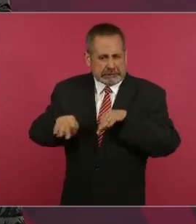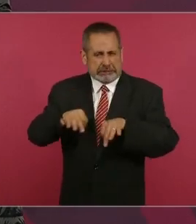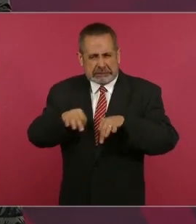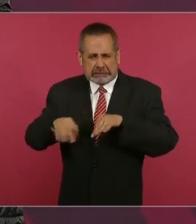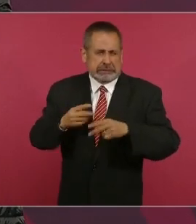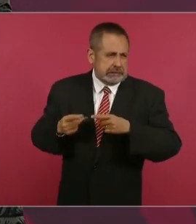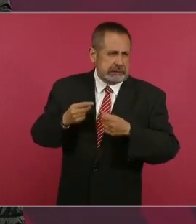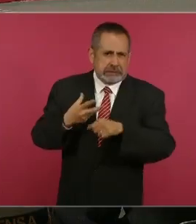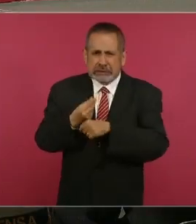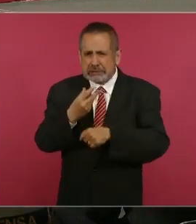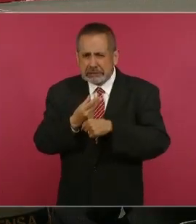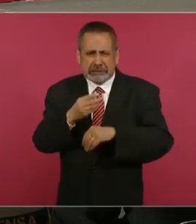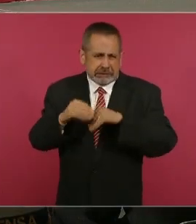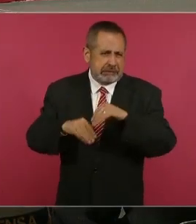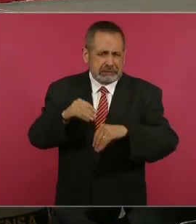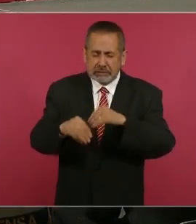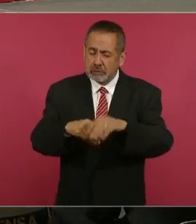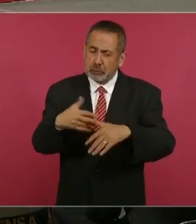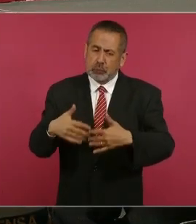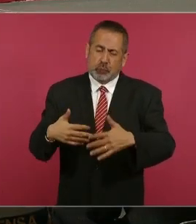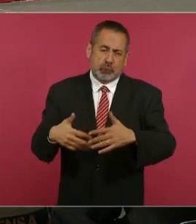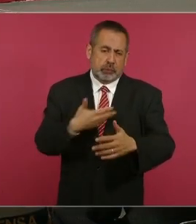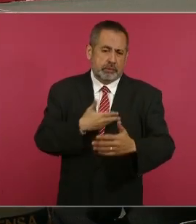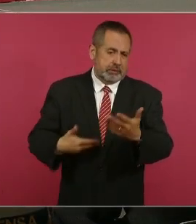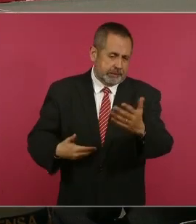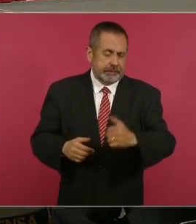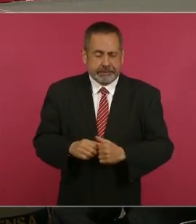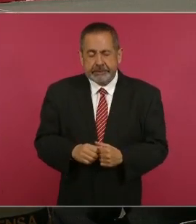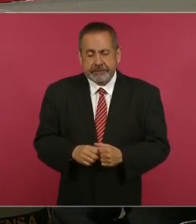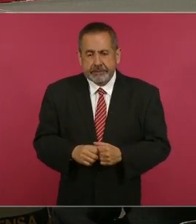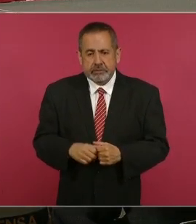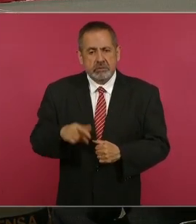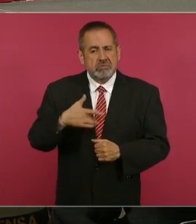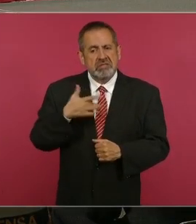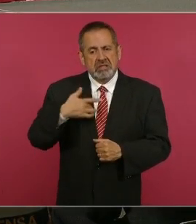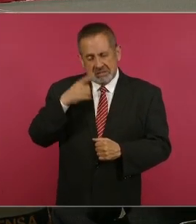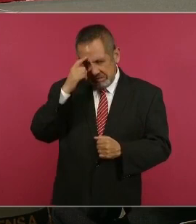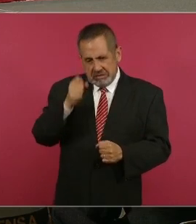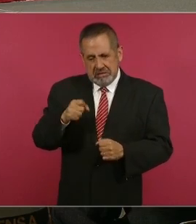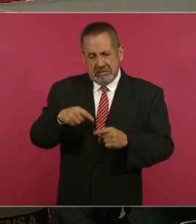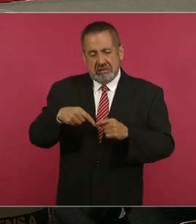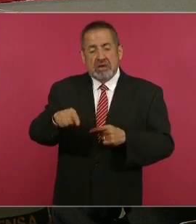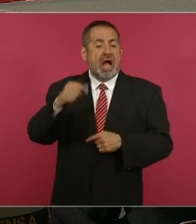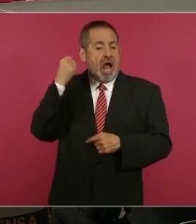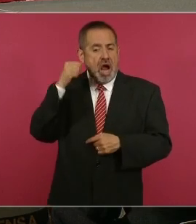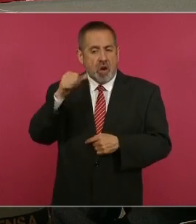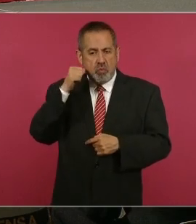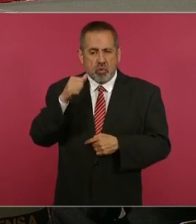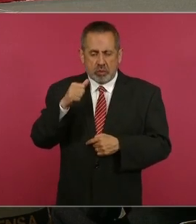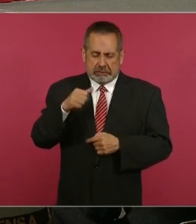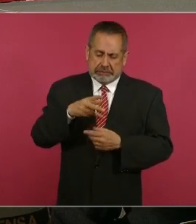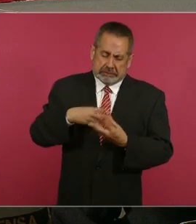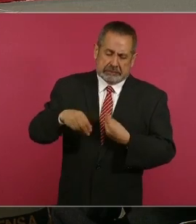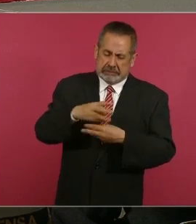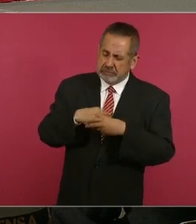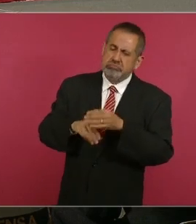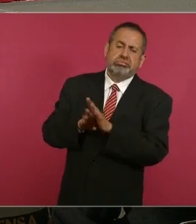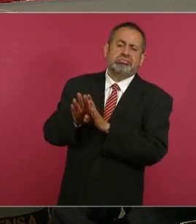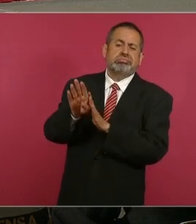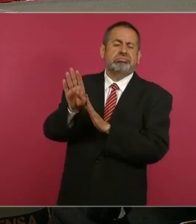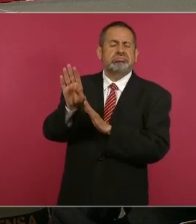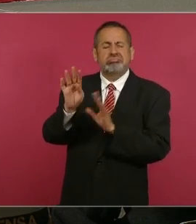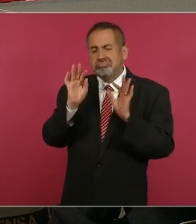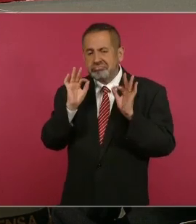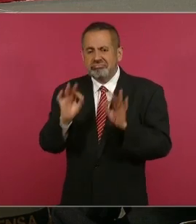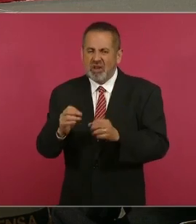forzadas, presidente, pero bueno, yo estoy segura que Acapulco va a salir adelante, va a salir con